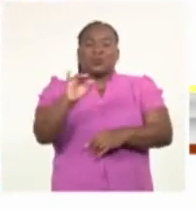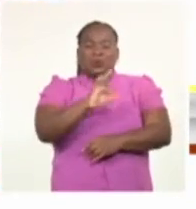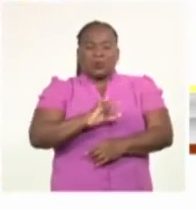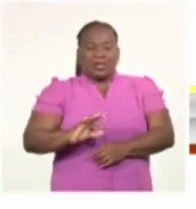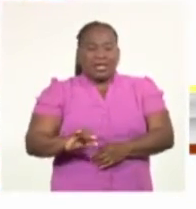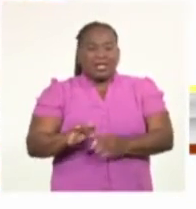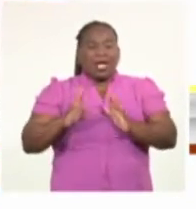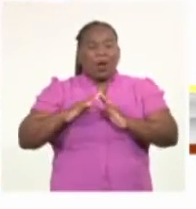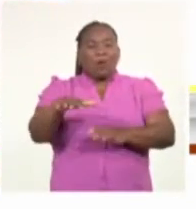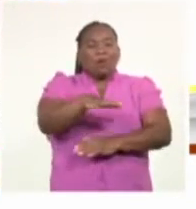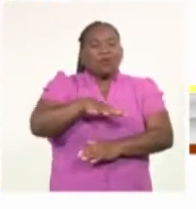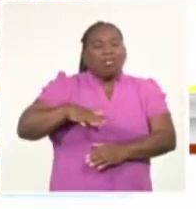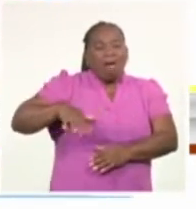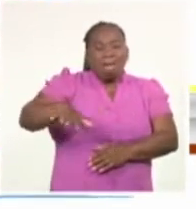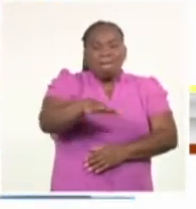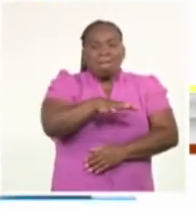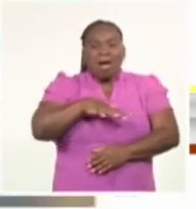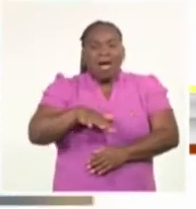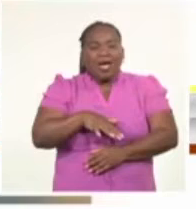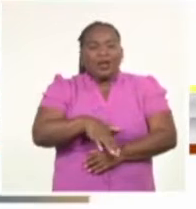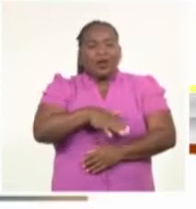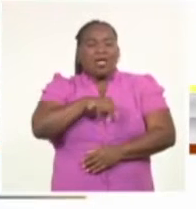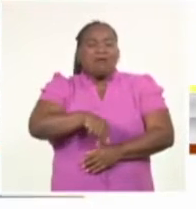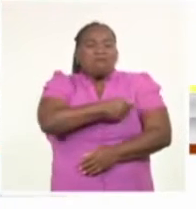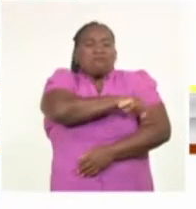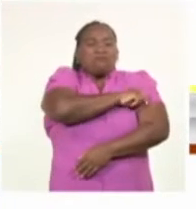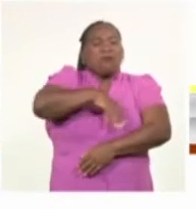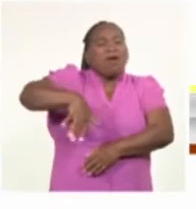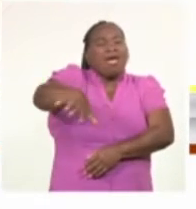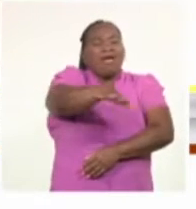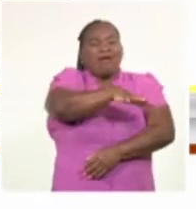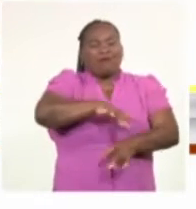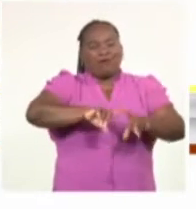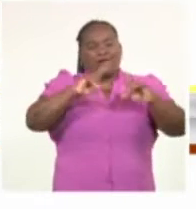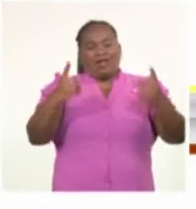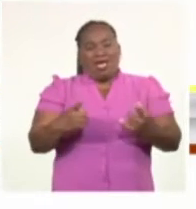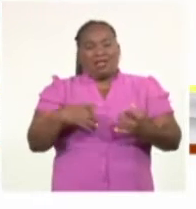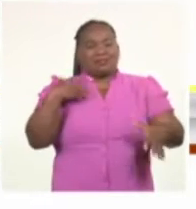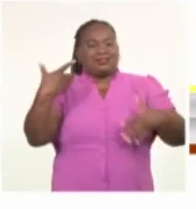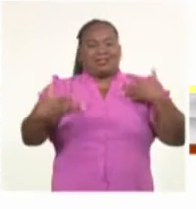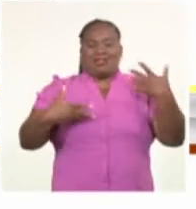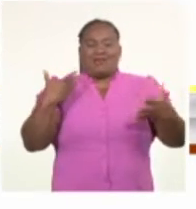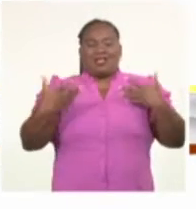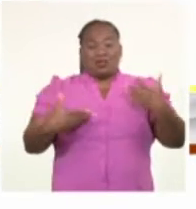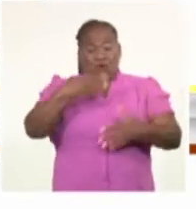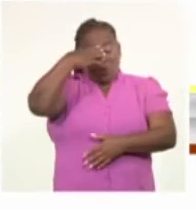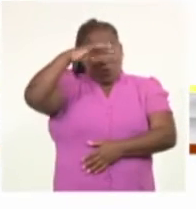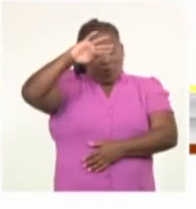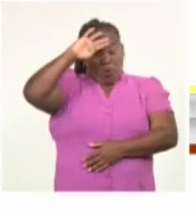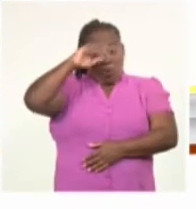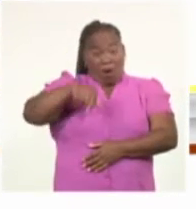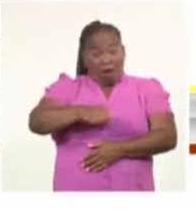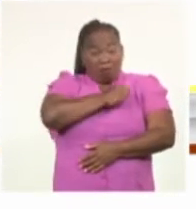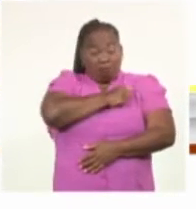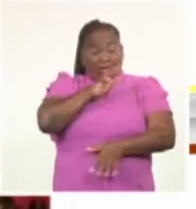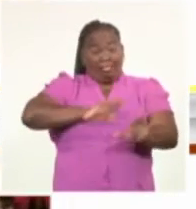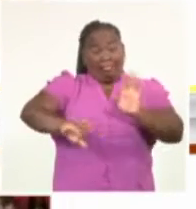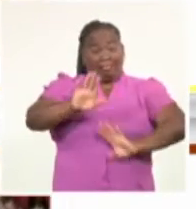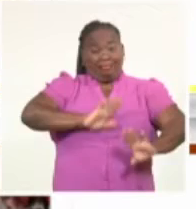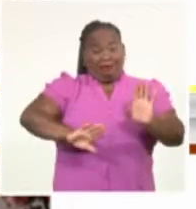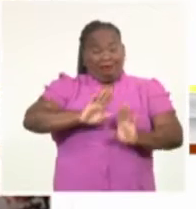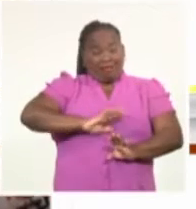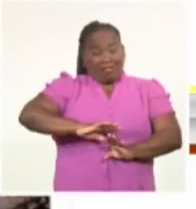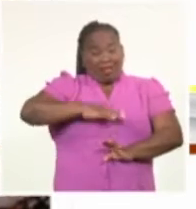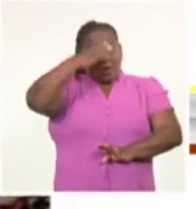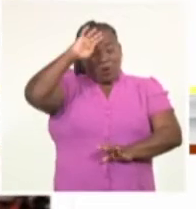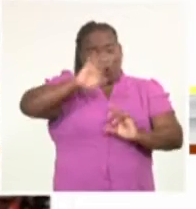los barrios, en el corazón del pueblo. Es una celebración de todos los cubanos decididos a defender lo que somos,